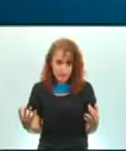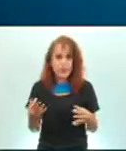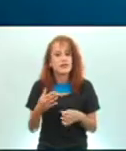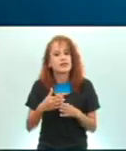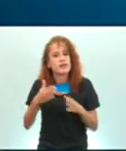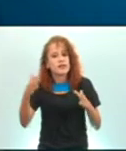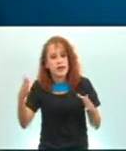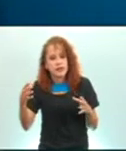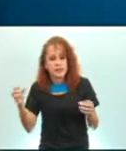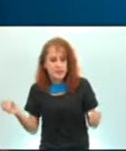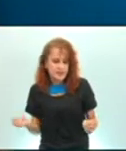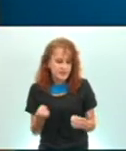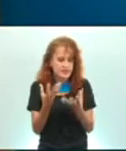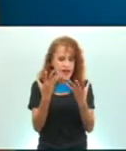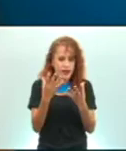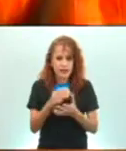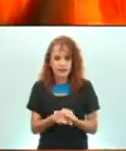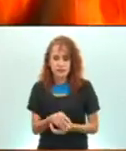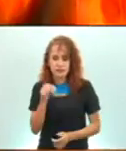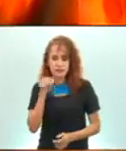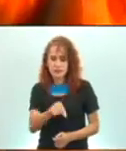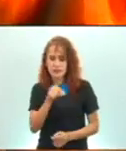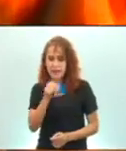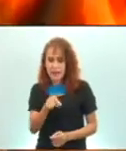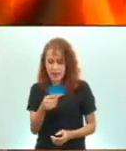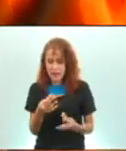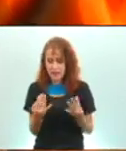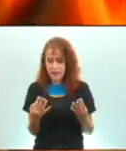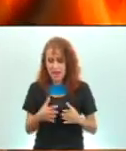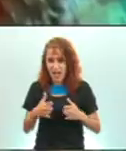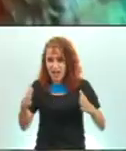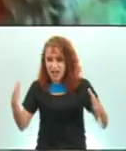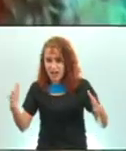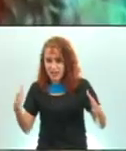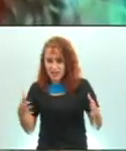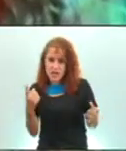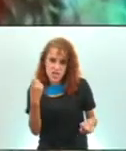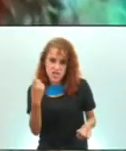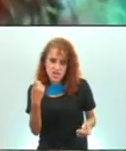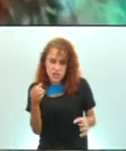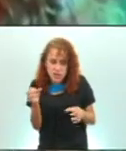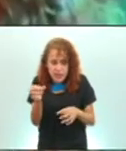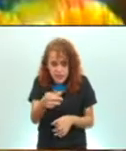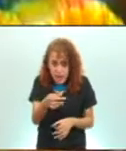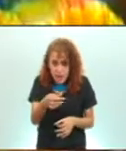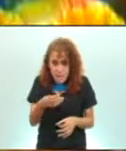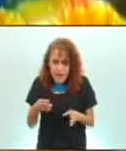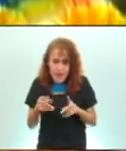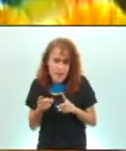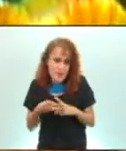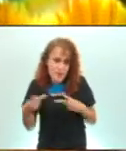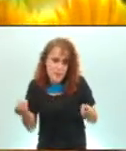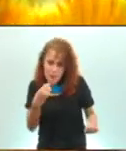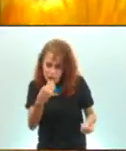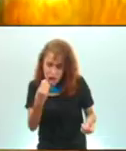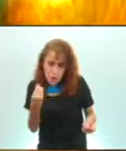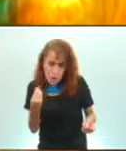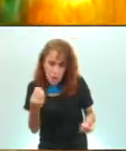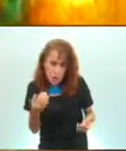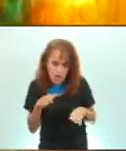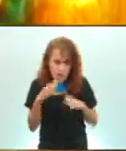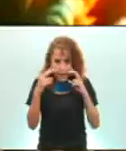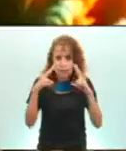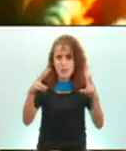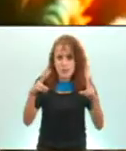duros son expulsadas. Estos corales necesitan de dichas algas para alimentarse, oxigenarse